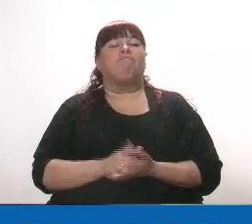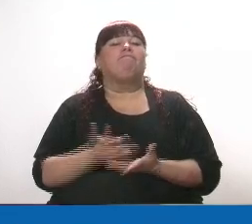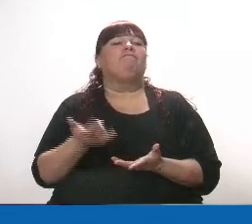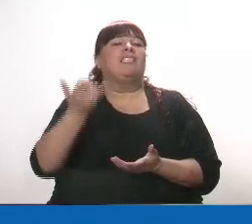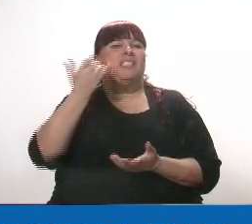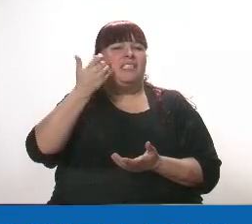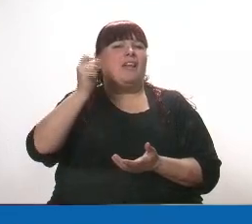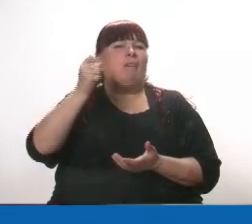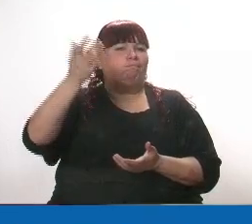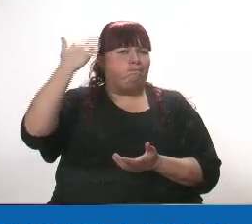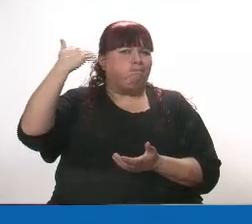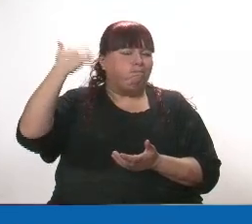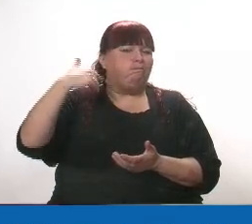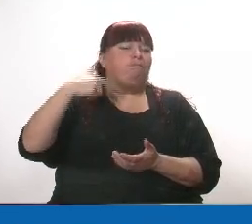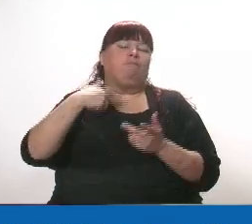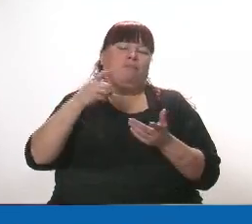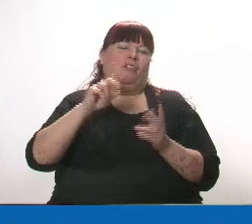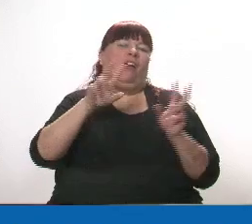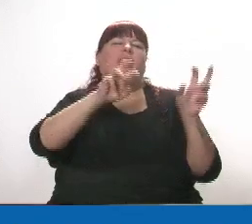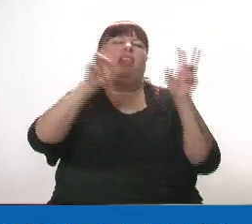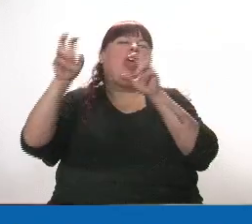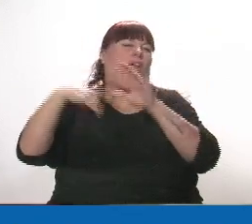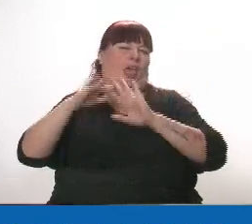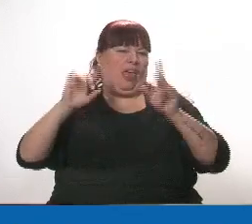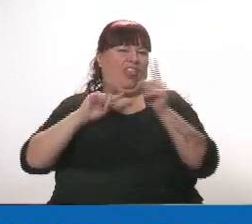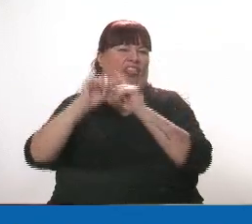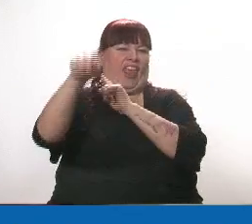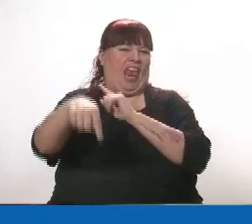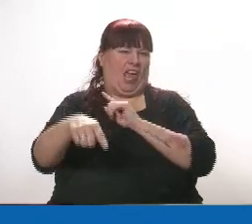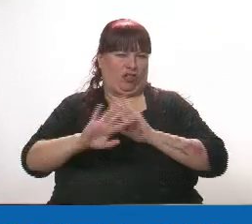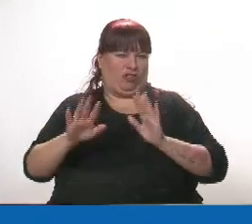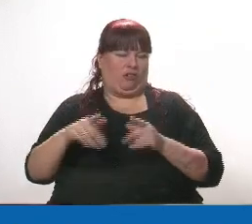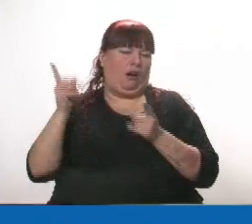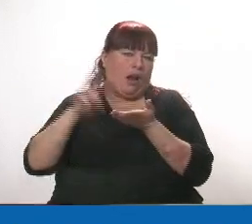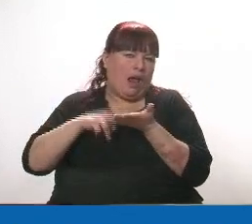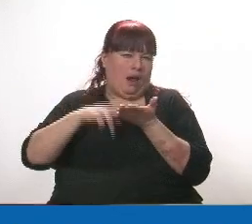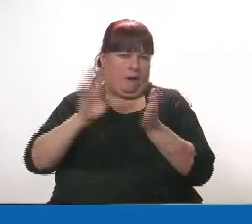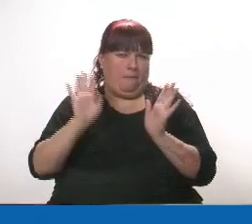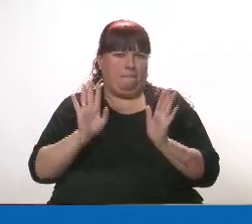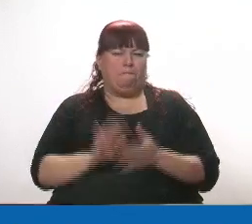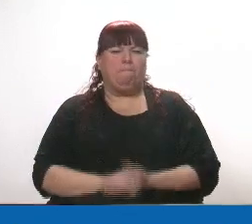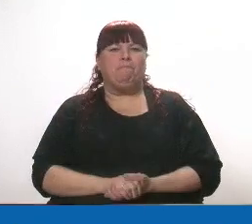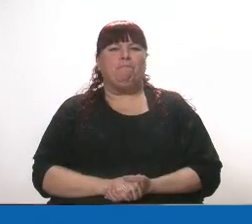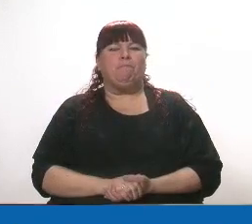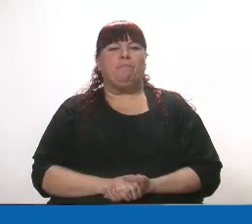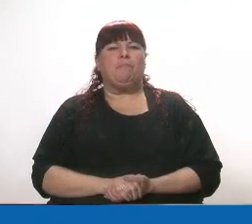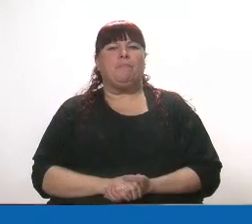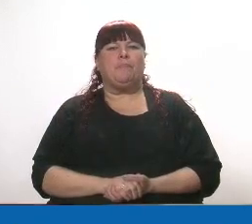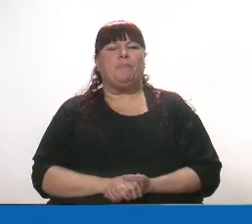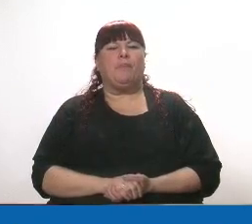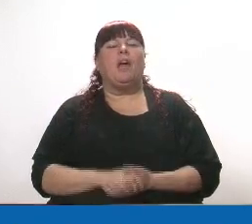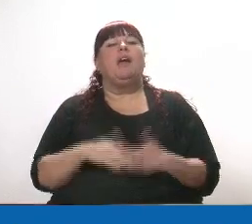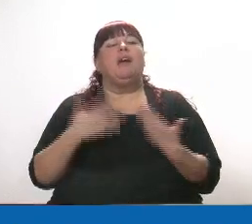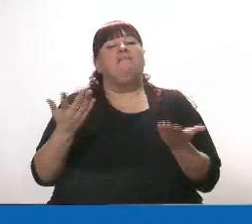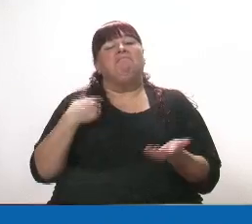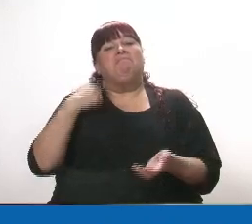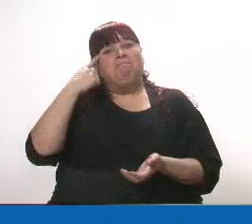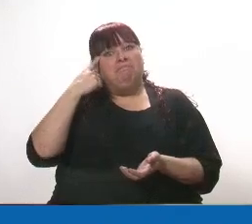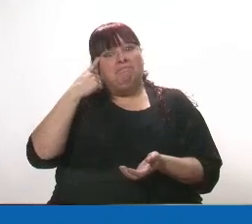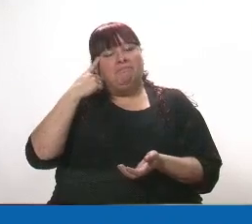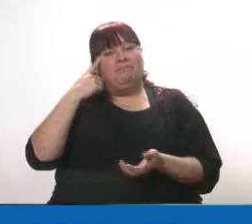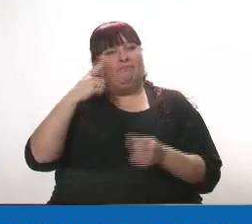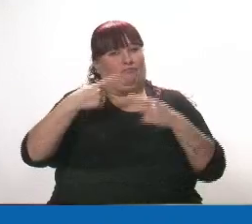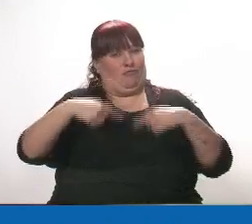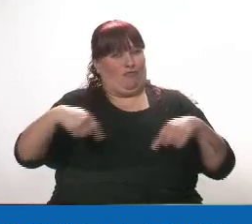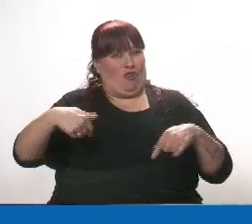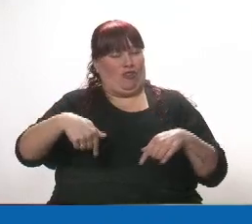han hecho abundantemente me voy a saltear toda esa parte eh Y y pensar que todo esto que